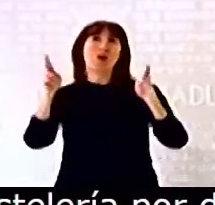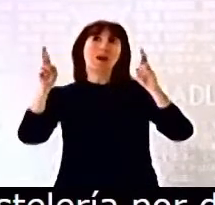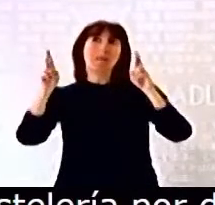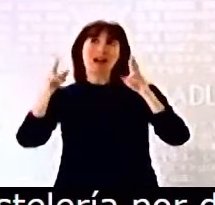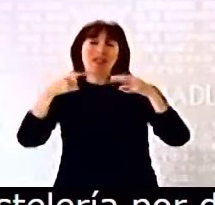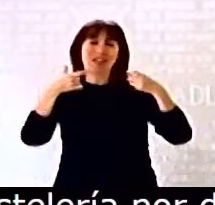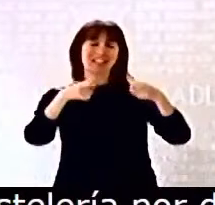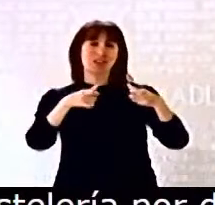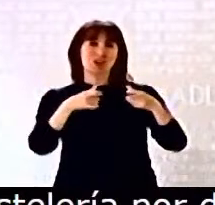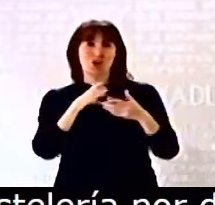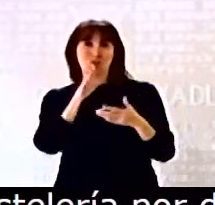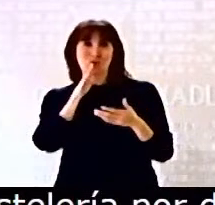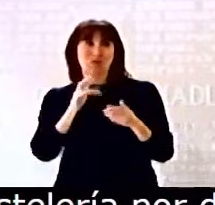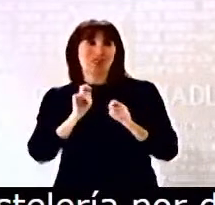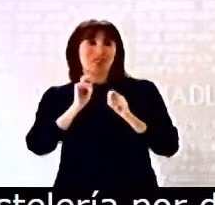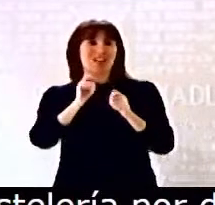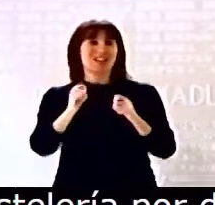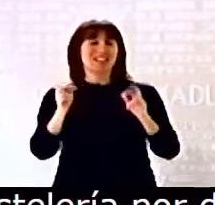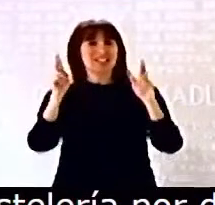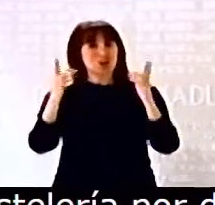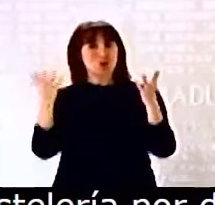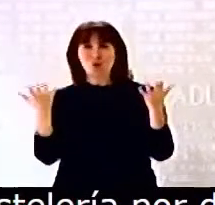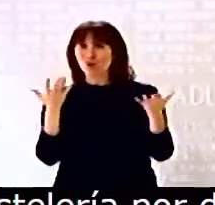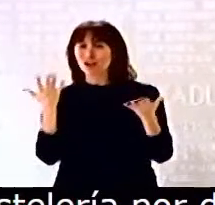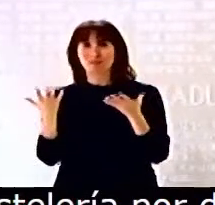este sector, ¿no? Por barajar ese dato?